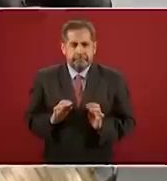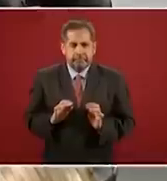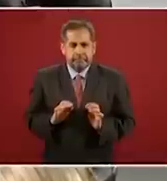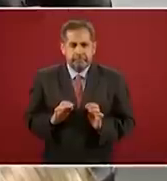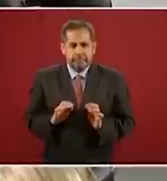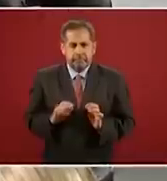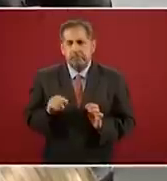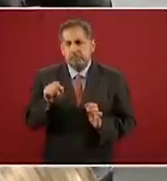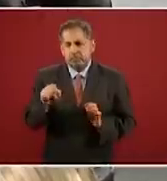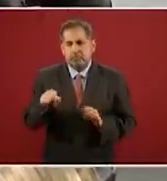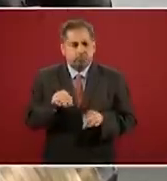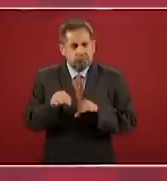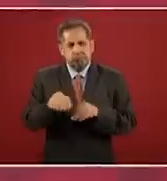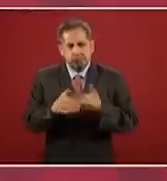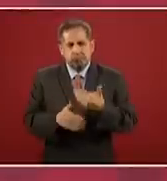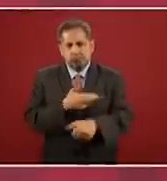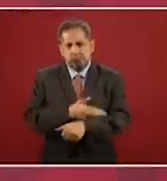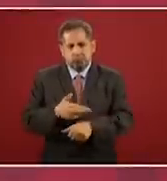haga su trabajo